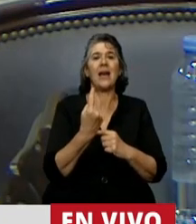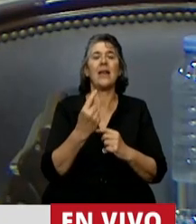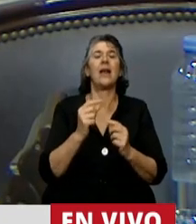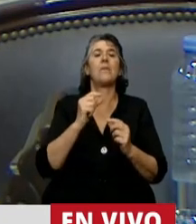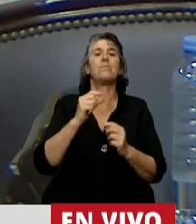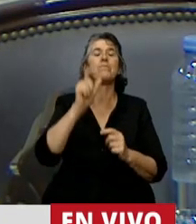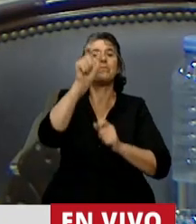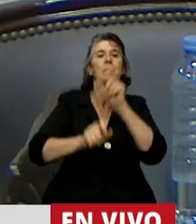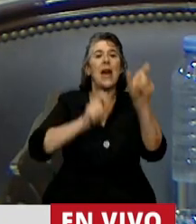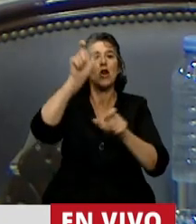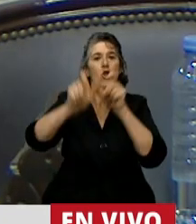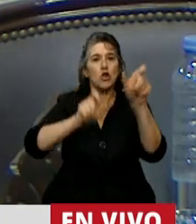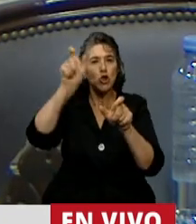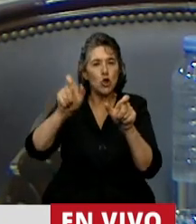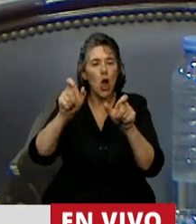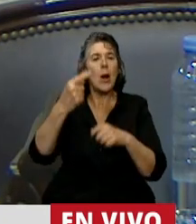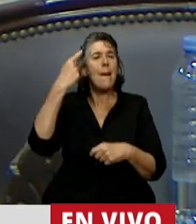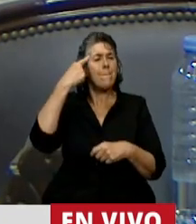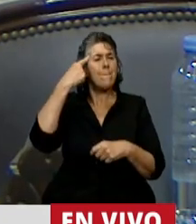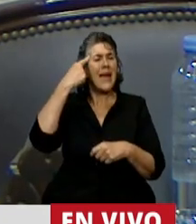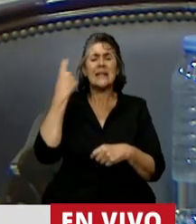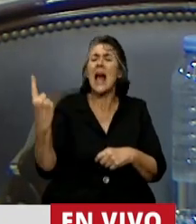convicciones, a sus ideas y decidir.